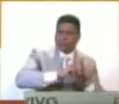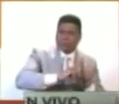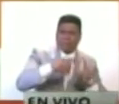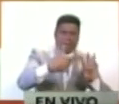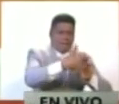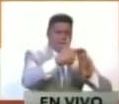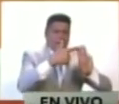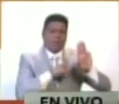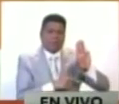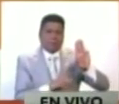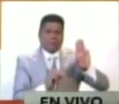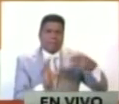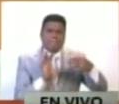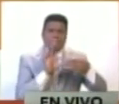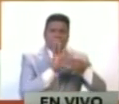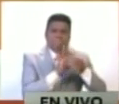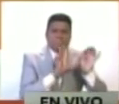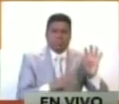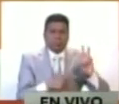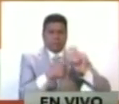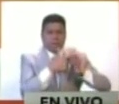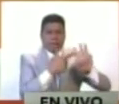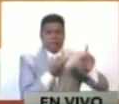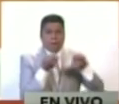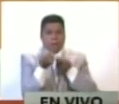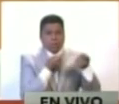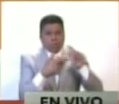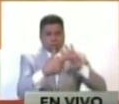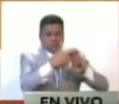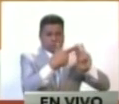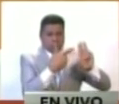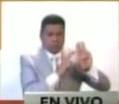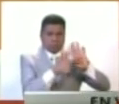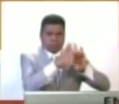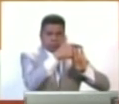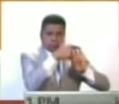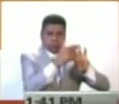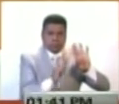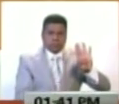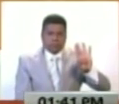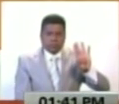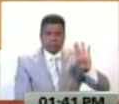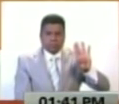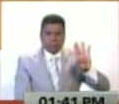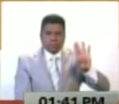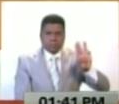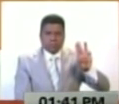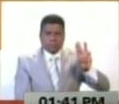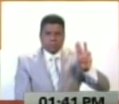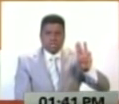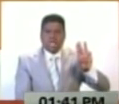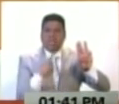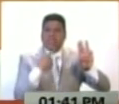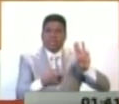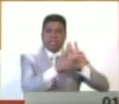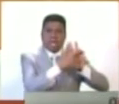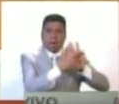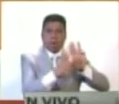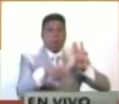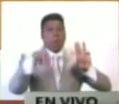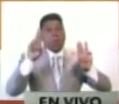alianza. Pero ha habido manipulación al respecto sobre esta declaración. Ahí dice que Uruguay no se suma